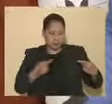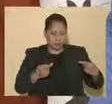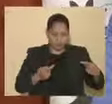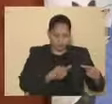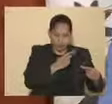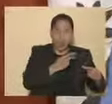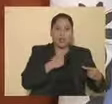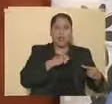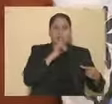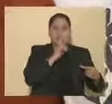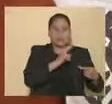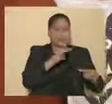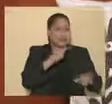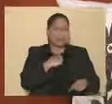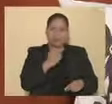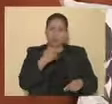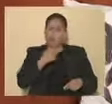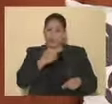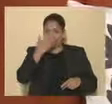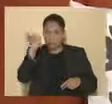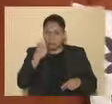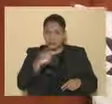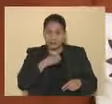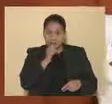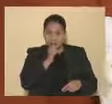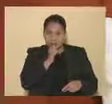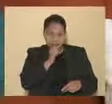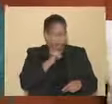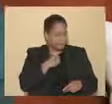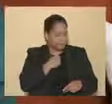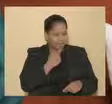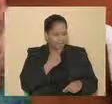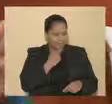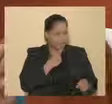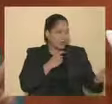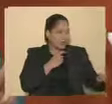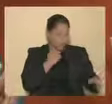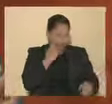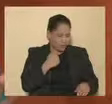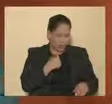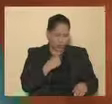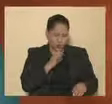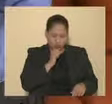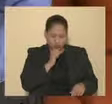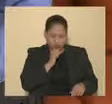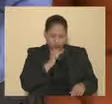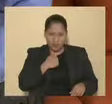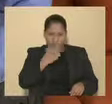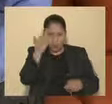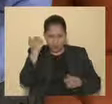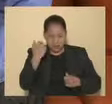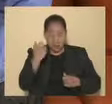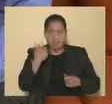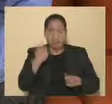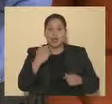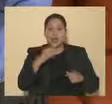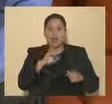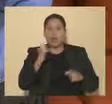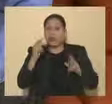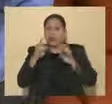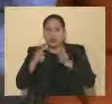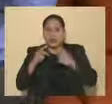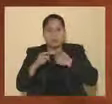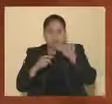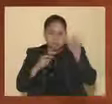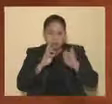sabes, es mejor ser honesto y decir, mira, fíjate que no lo sé. Y esto aplica en cualquier tema que te quieran preguntar, incluyendo el de sexualidad. No lo sé, pero